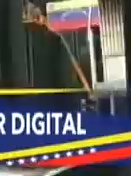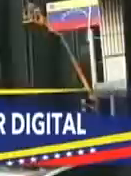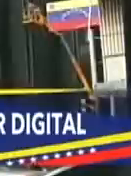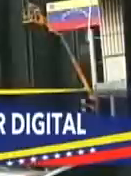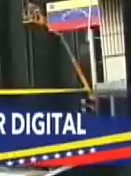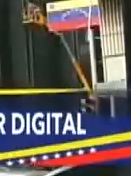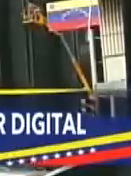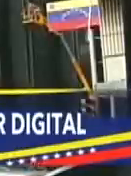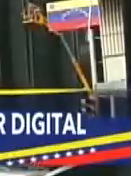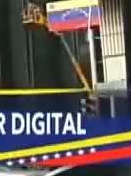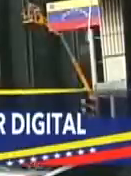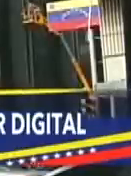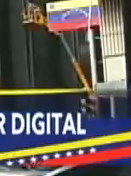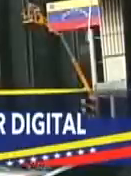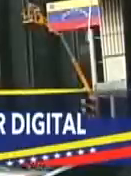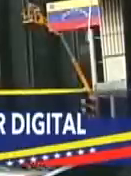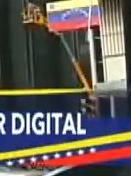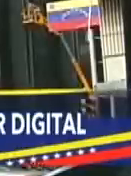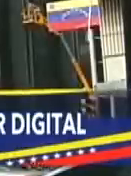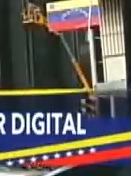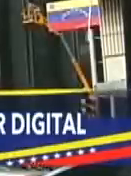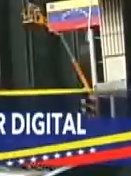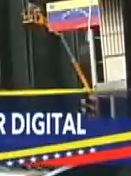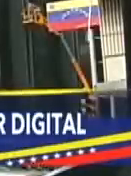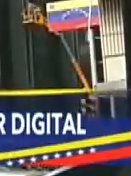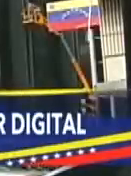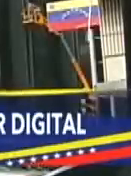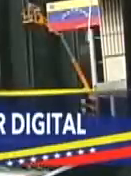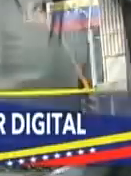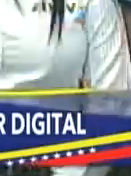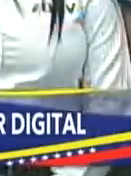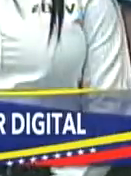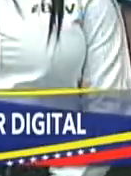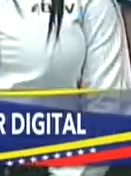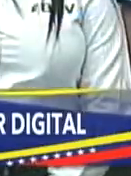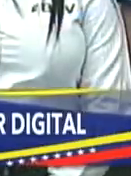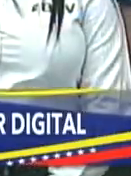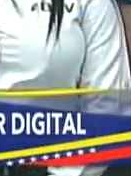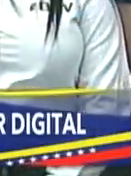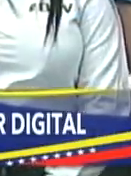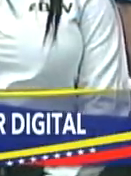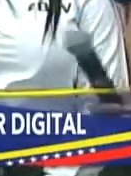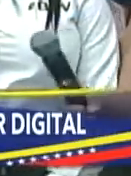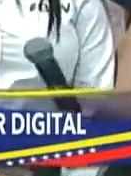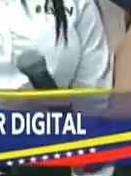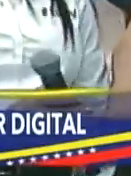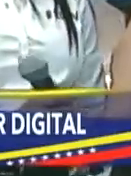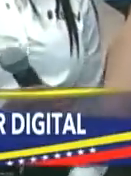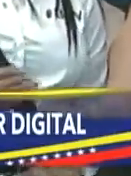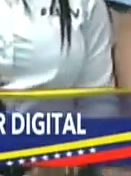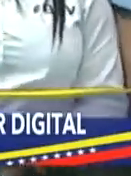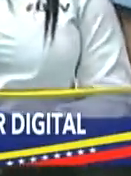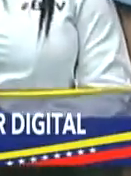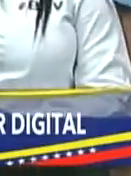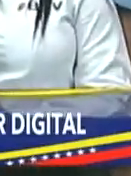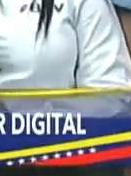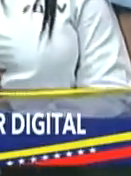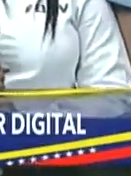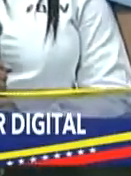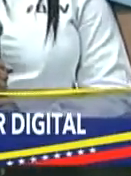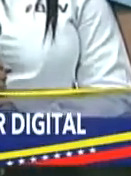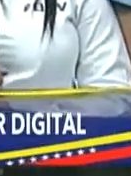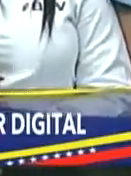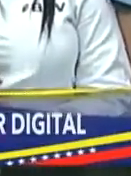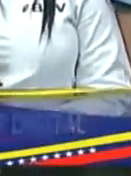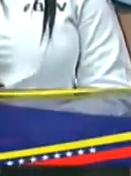emprendedoras que vengan, que se cumple con las 4F en este espacio. Van a tener el acompañamiento de todos